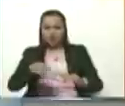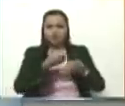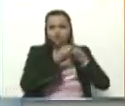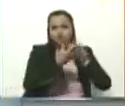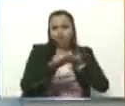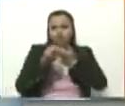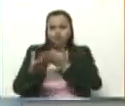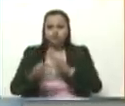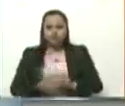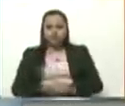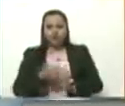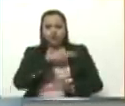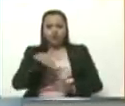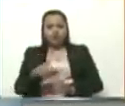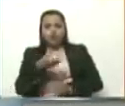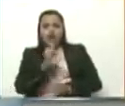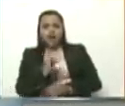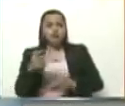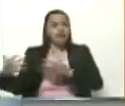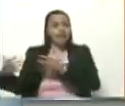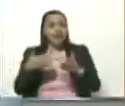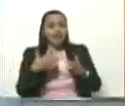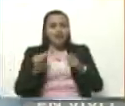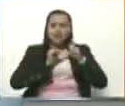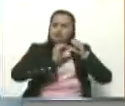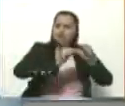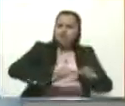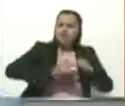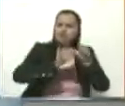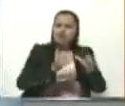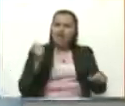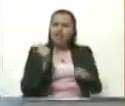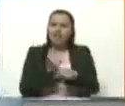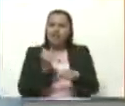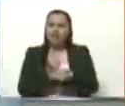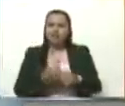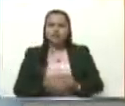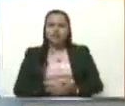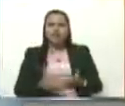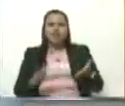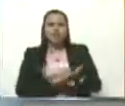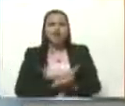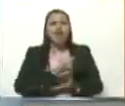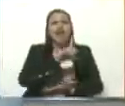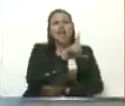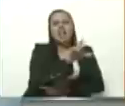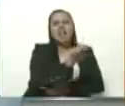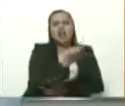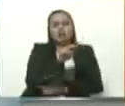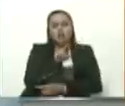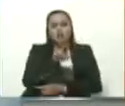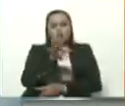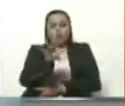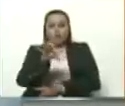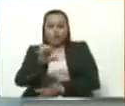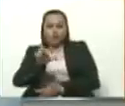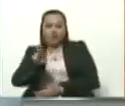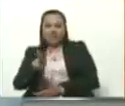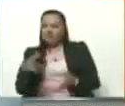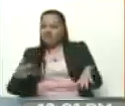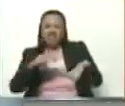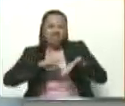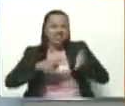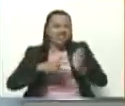hemos dado una batalla contra lo que se ha llamado el loser que es uno de los